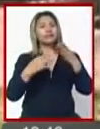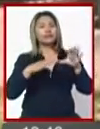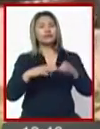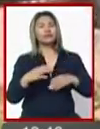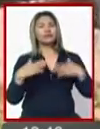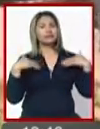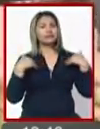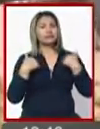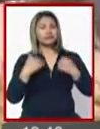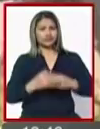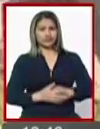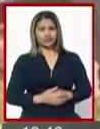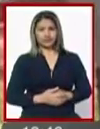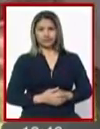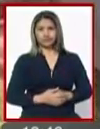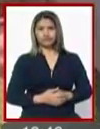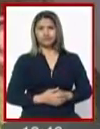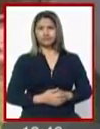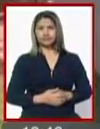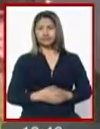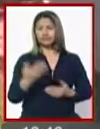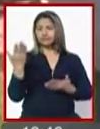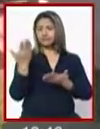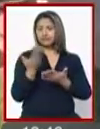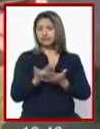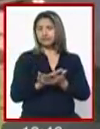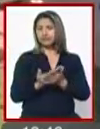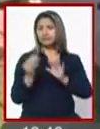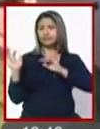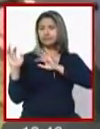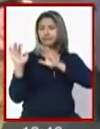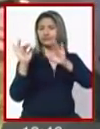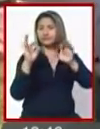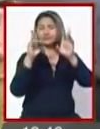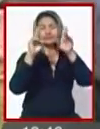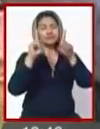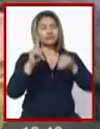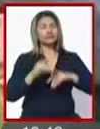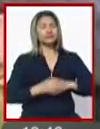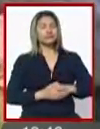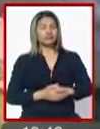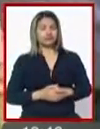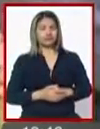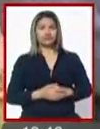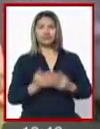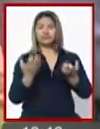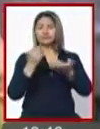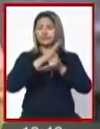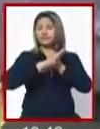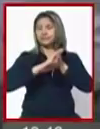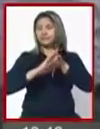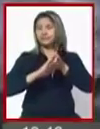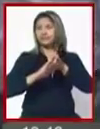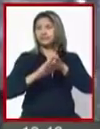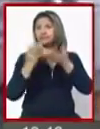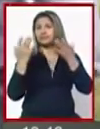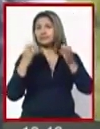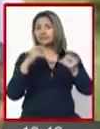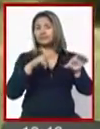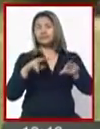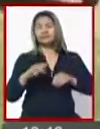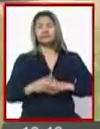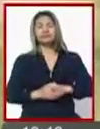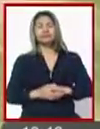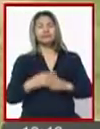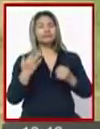pobre animal? No me dijo nada, así vinieron los vecinos todos, se aglomeraron. Y nosotros la verdad queremos una limpieza y no queremos ver. ¿Filmado el hecho?